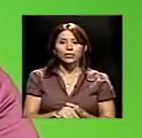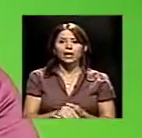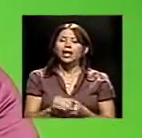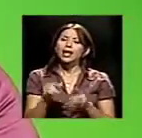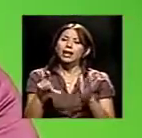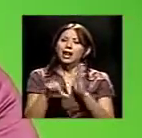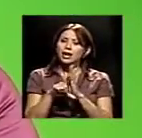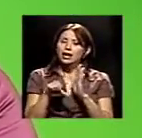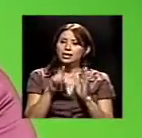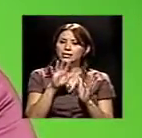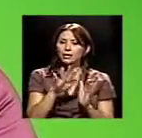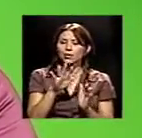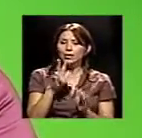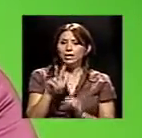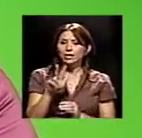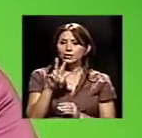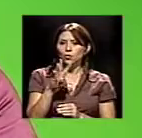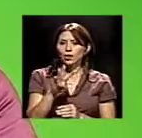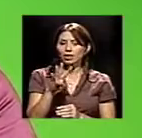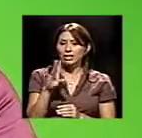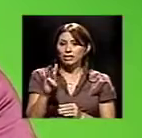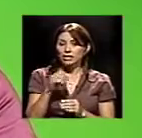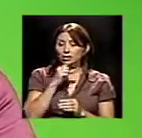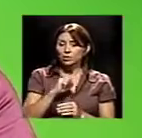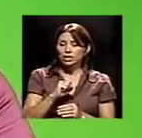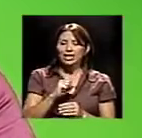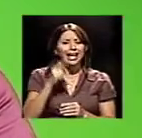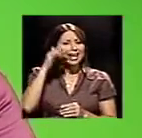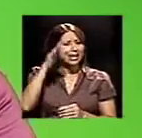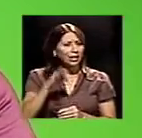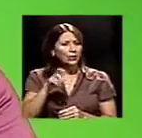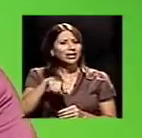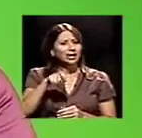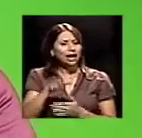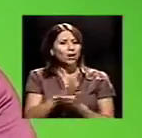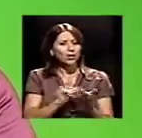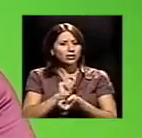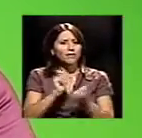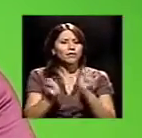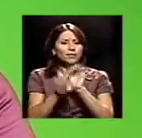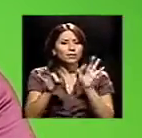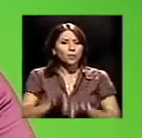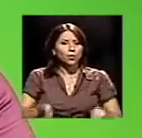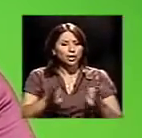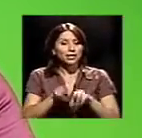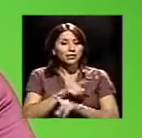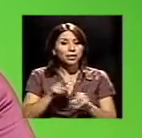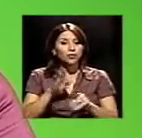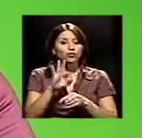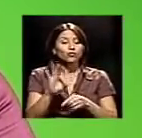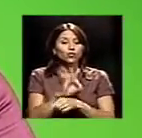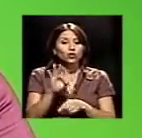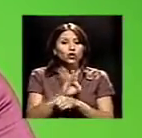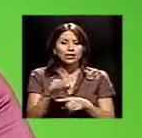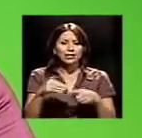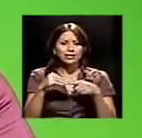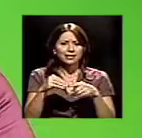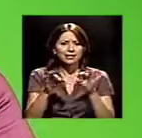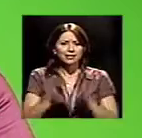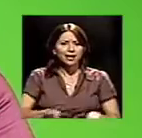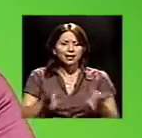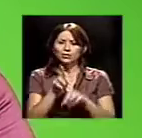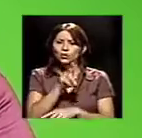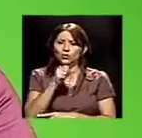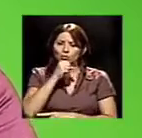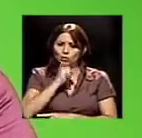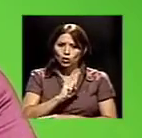ley 5347 requiere algunas reformas importantes, pero en sus funciones esenciales no es obsoleta. Las funciones que le da